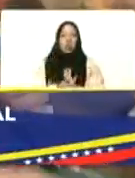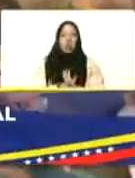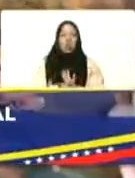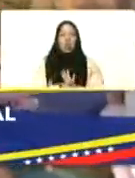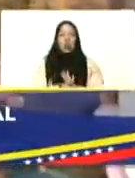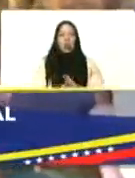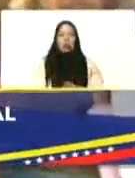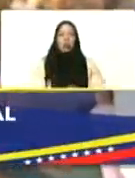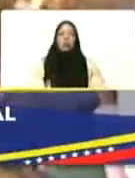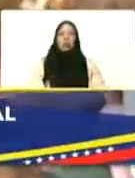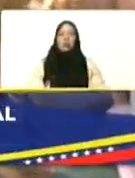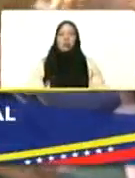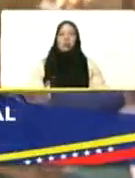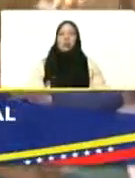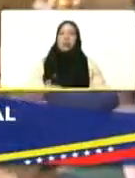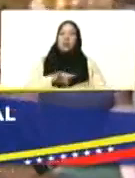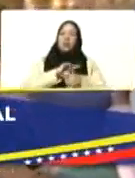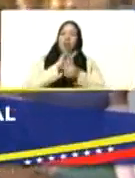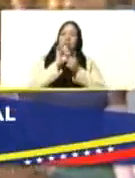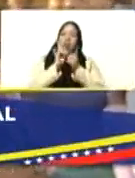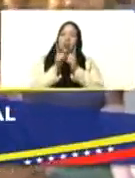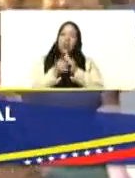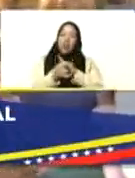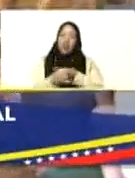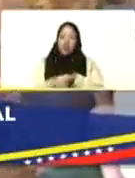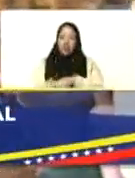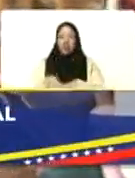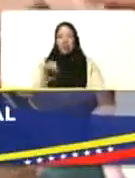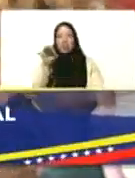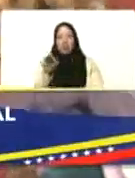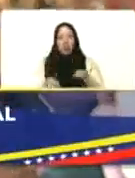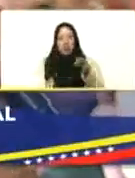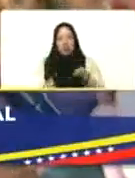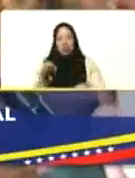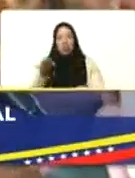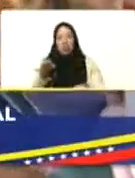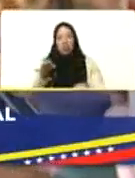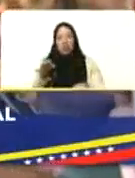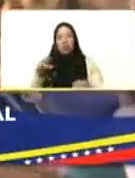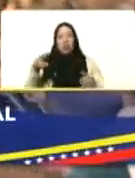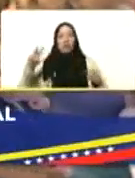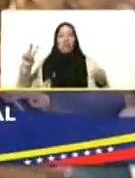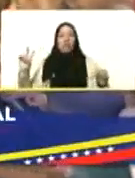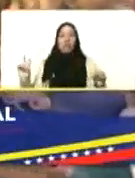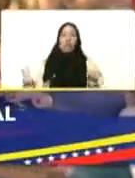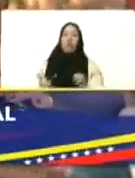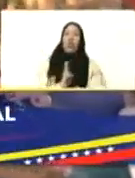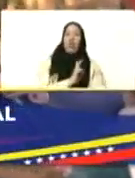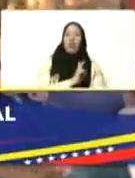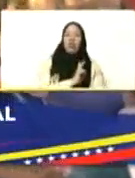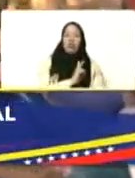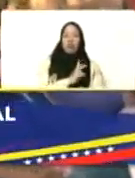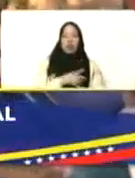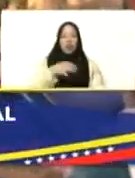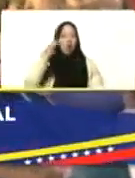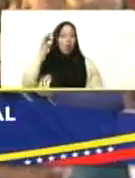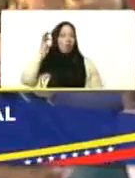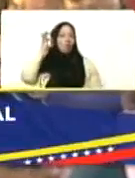Cuando buscamos el origen de la violencia de género,